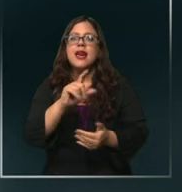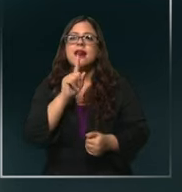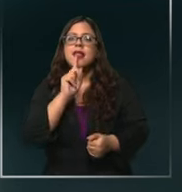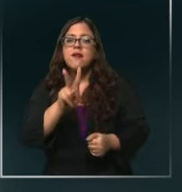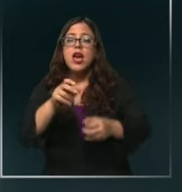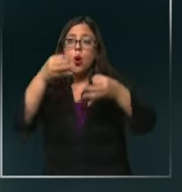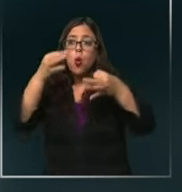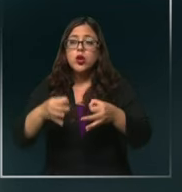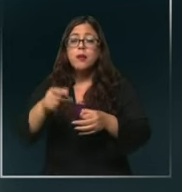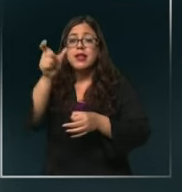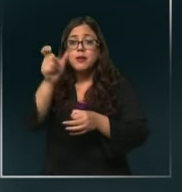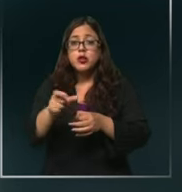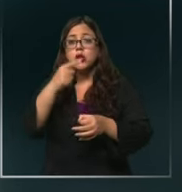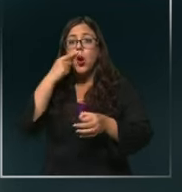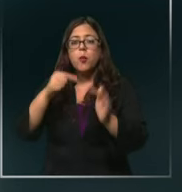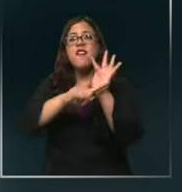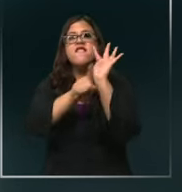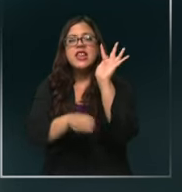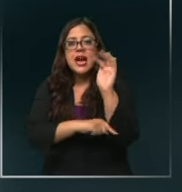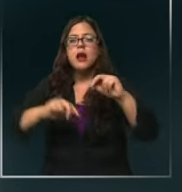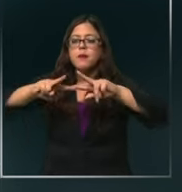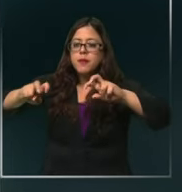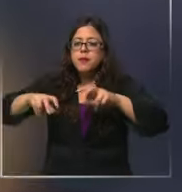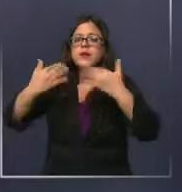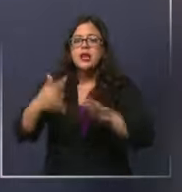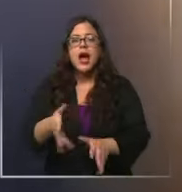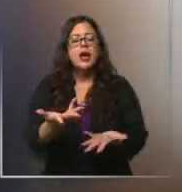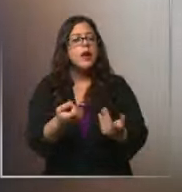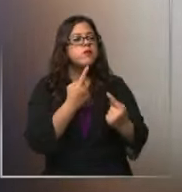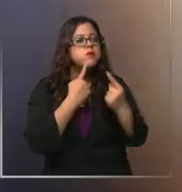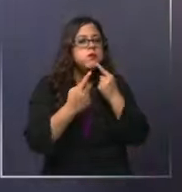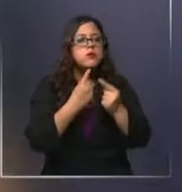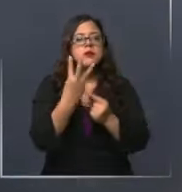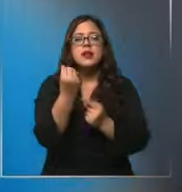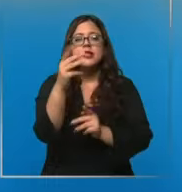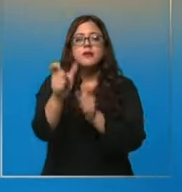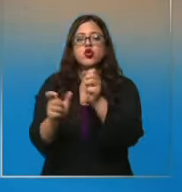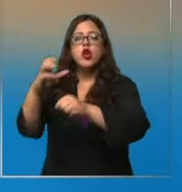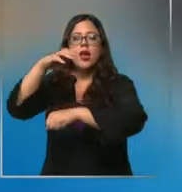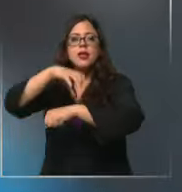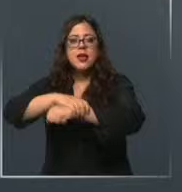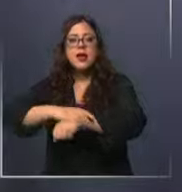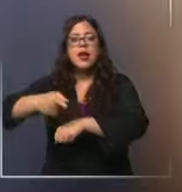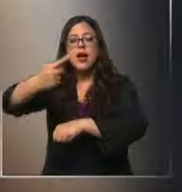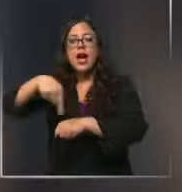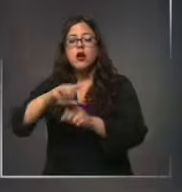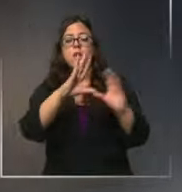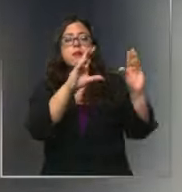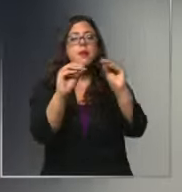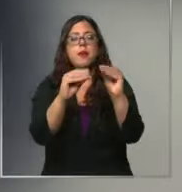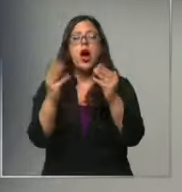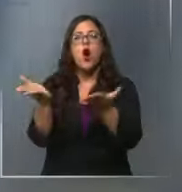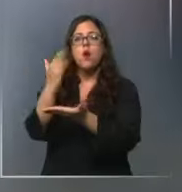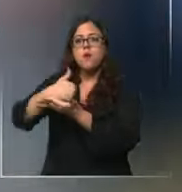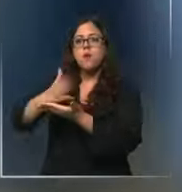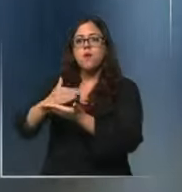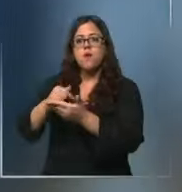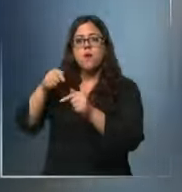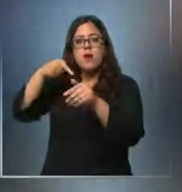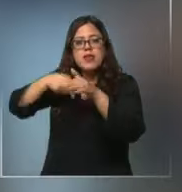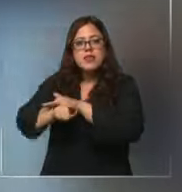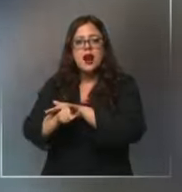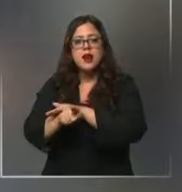el fiscal asesinado. Ya había interrogado personalmente a los 13 detenidos, quienes le habrían comentado cómo planearon el